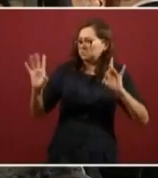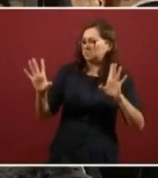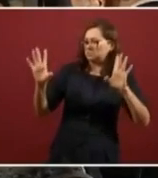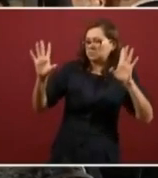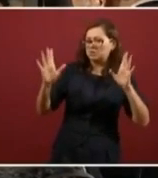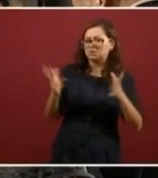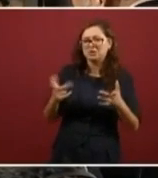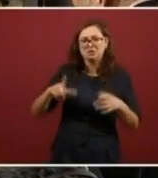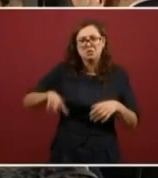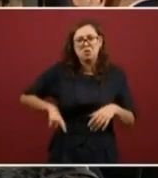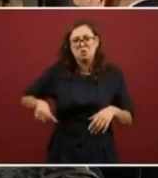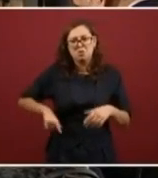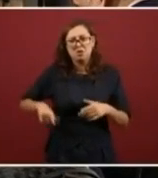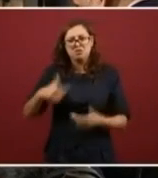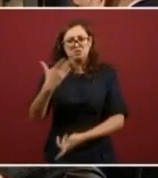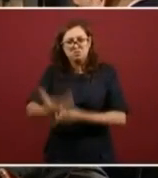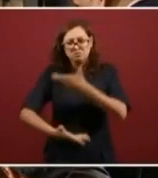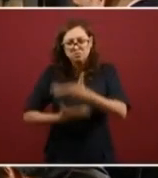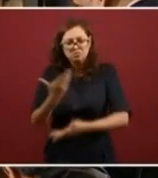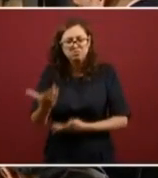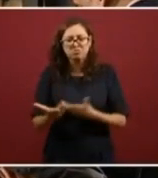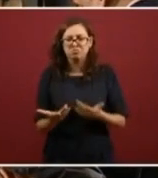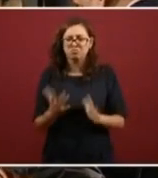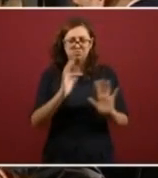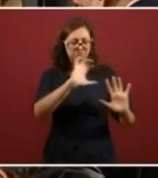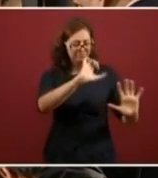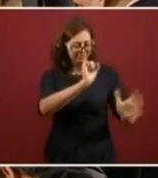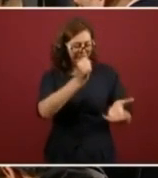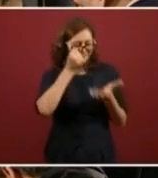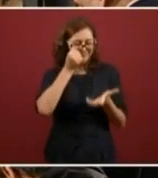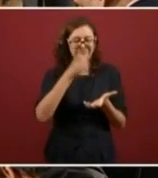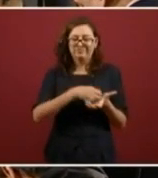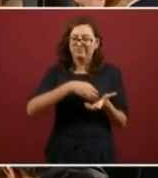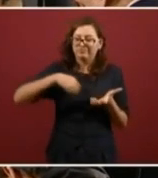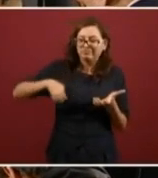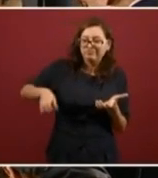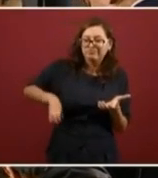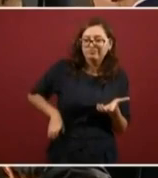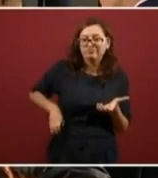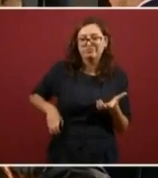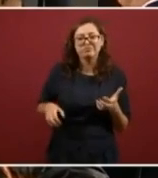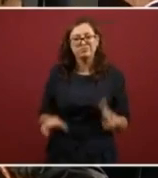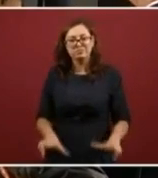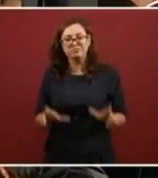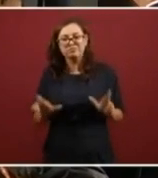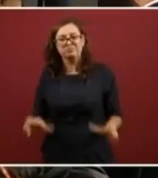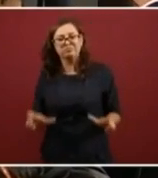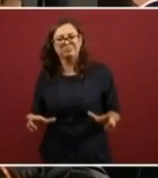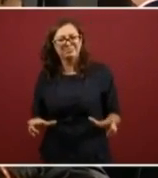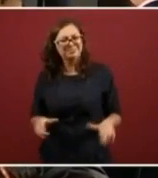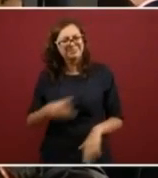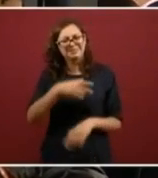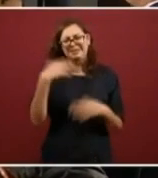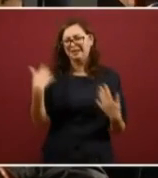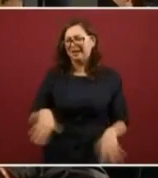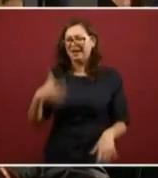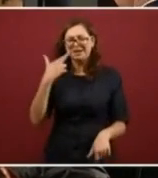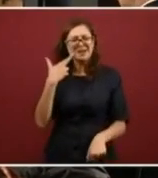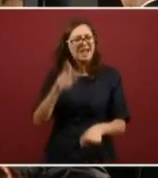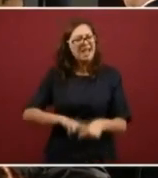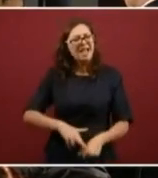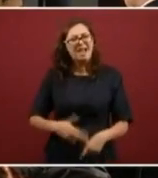los funcionarios públicos con el manejo de los programas, se llamaba Bandidal.